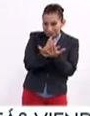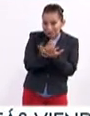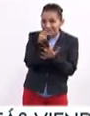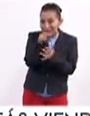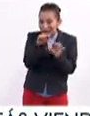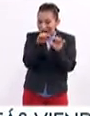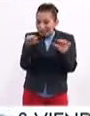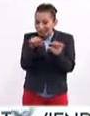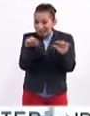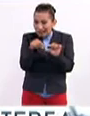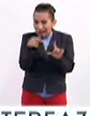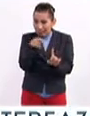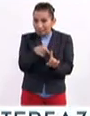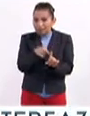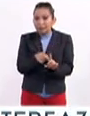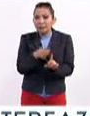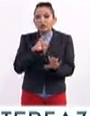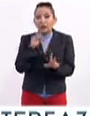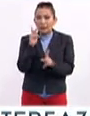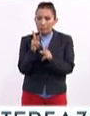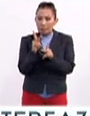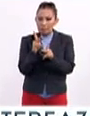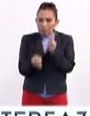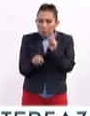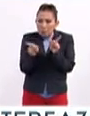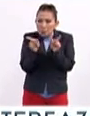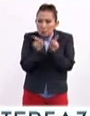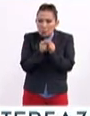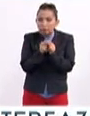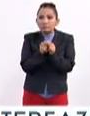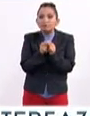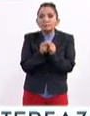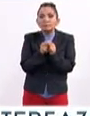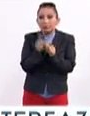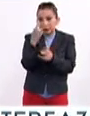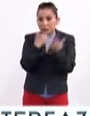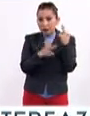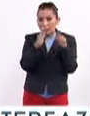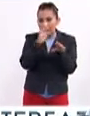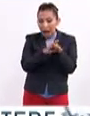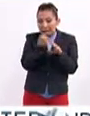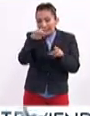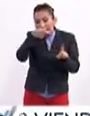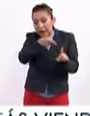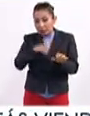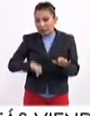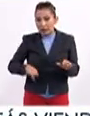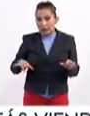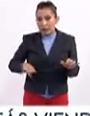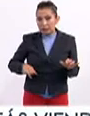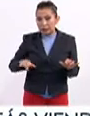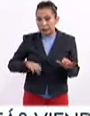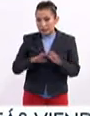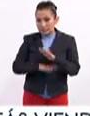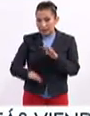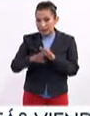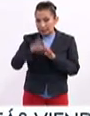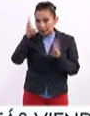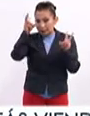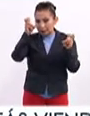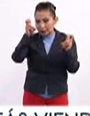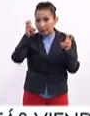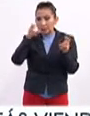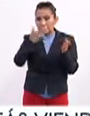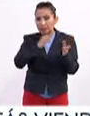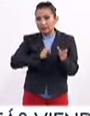ese parrafito clave. Vamos a hacer una breve pausa y regresamos sobre este interesantísimo y fundamental tema